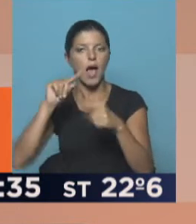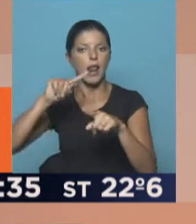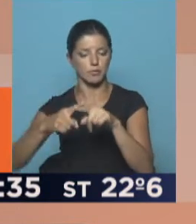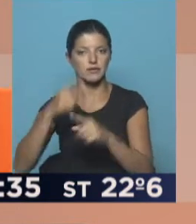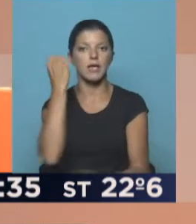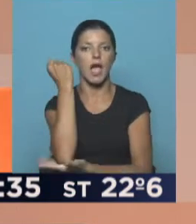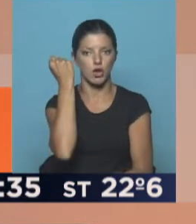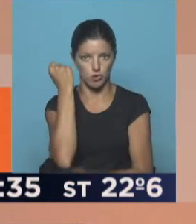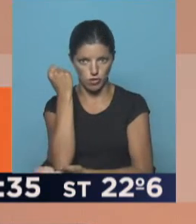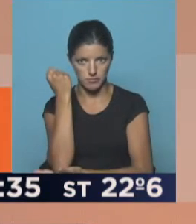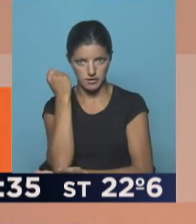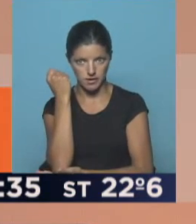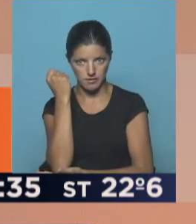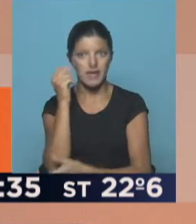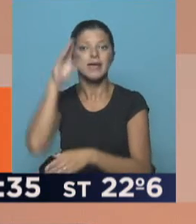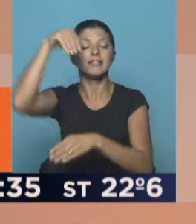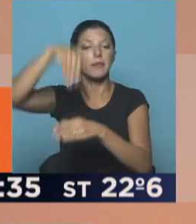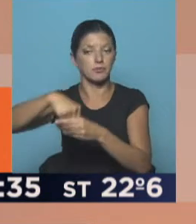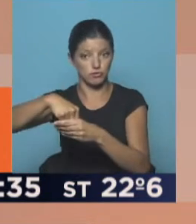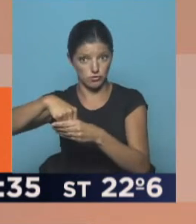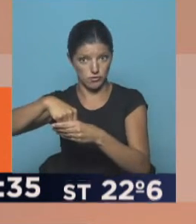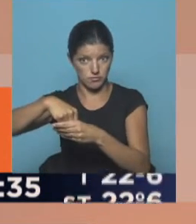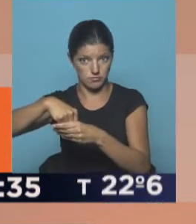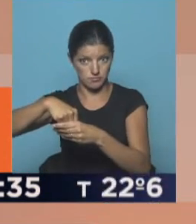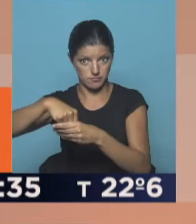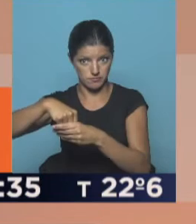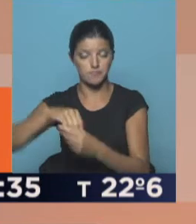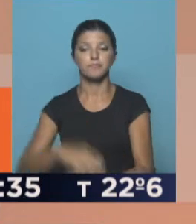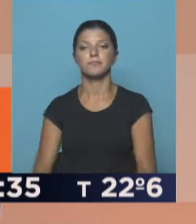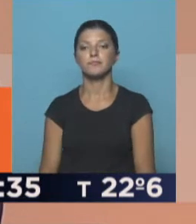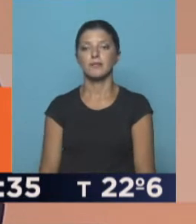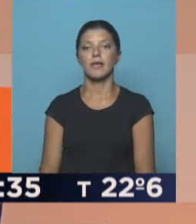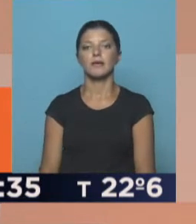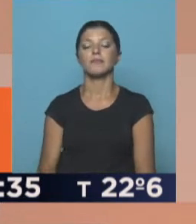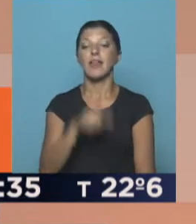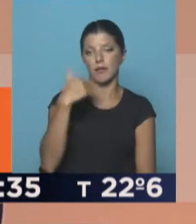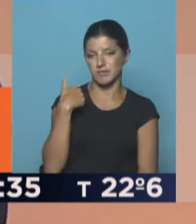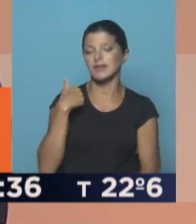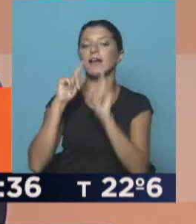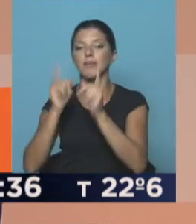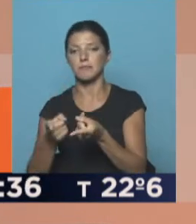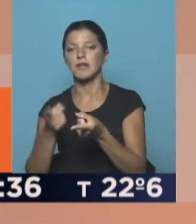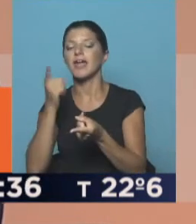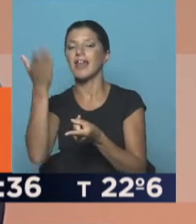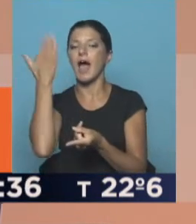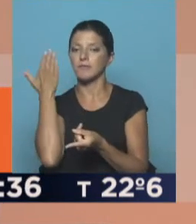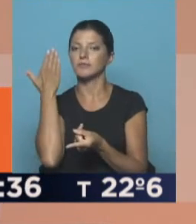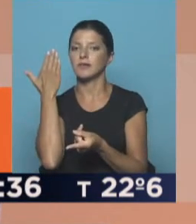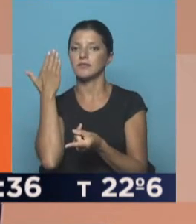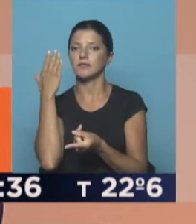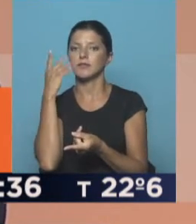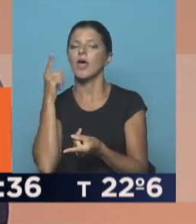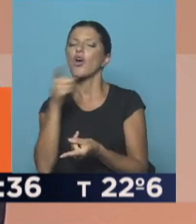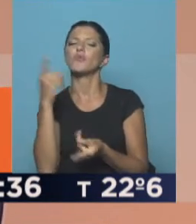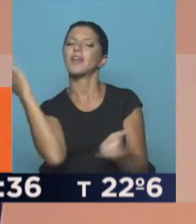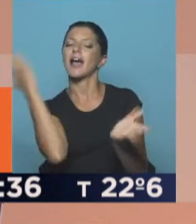económica hiperintervencionista de los últimos años en la Argentina. Fue uno de los hombres que estaba en el Parlamento detrás de los castigos que sufrió la Argentina